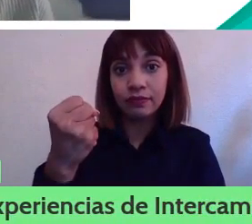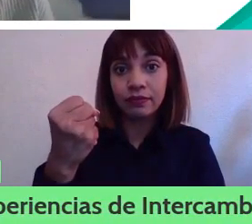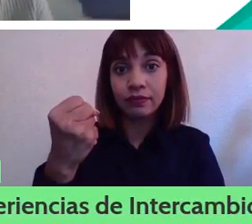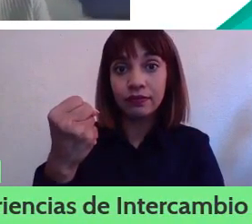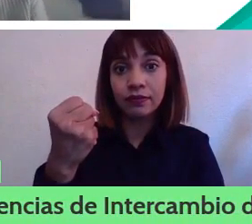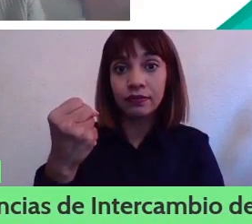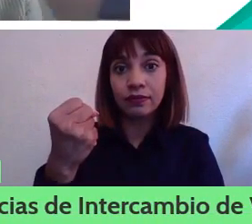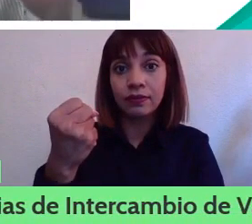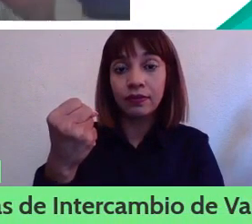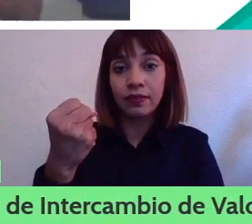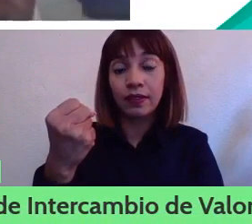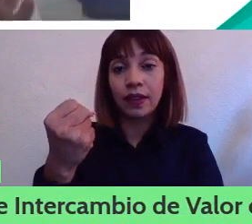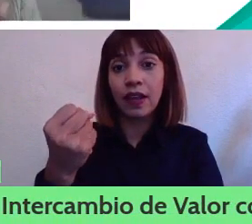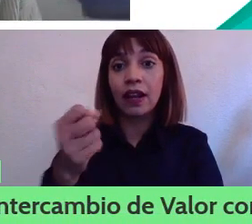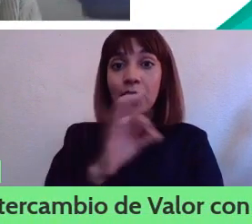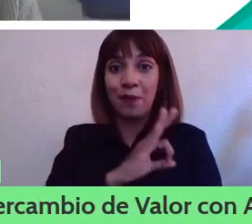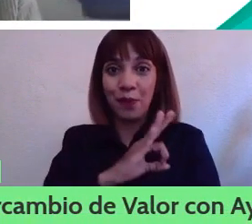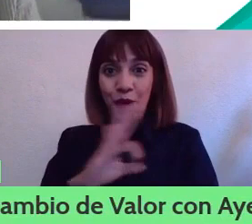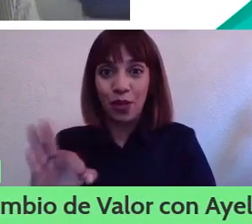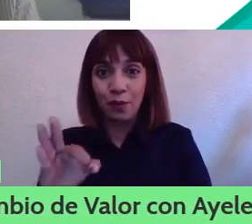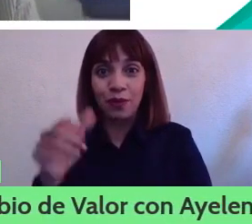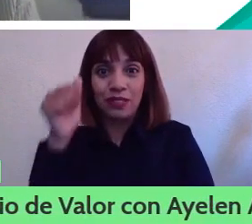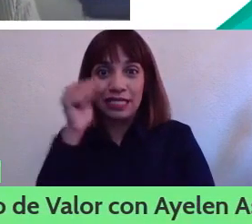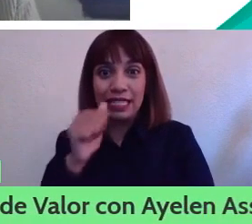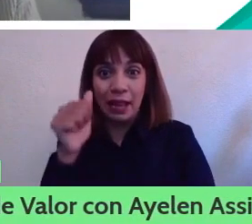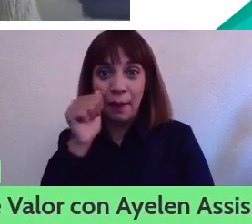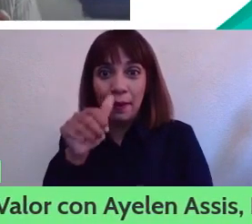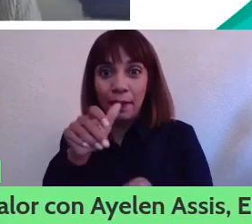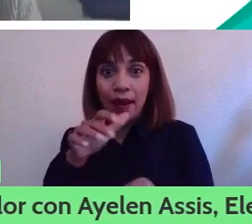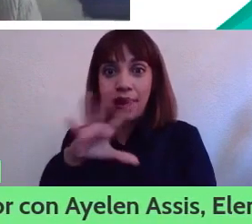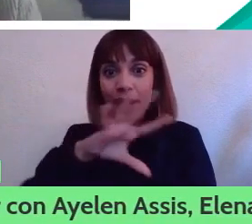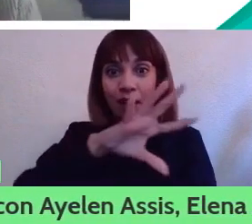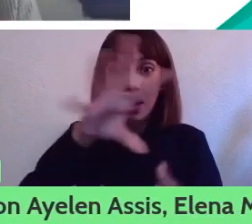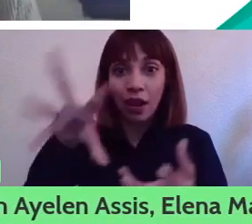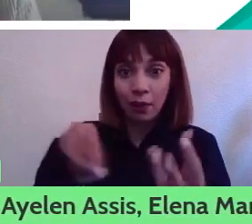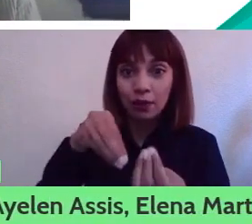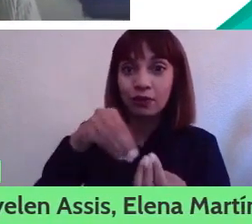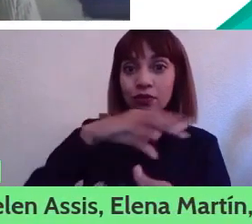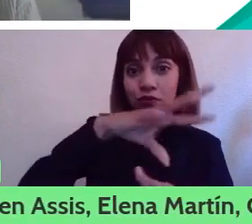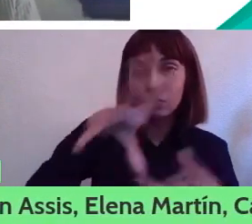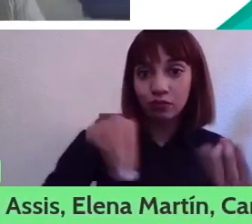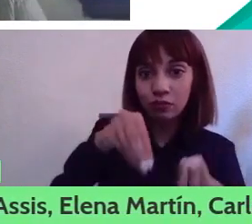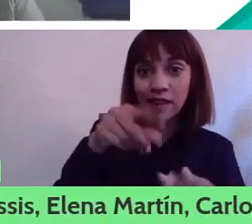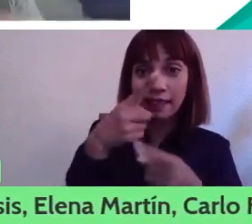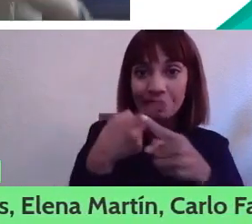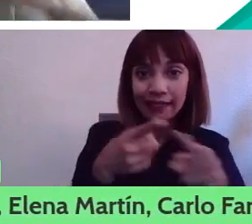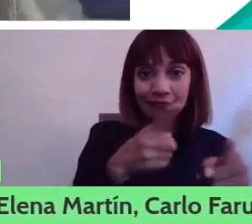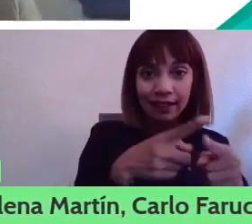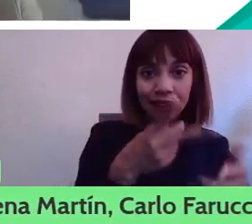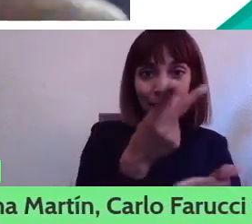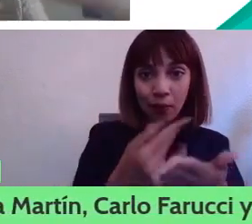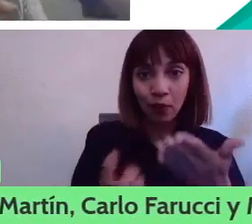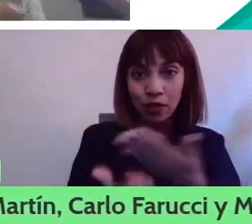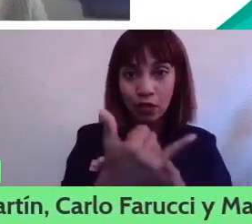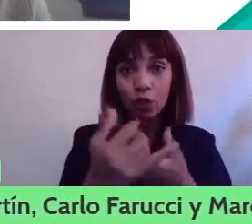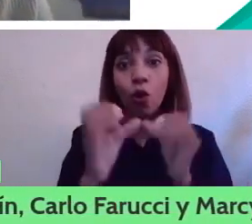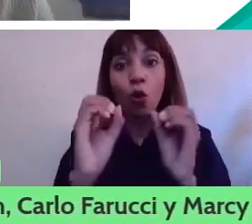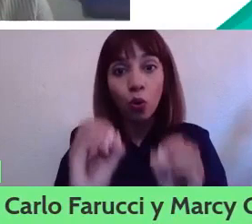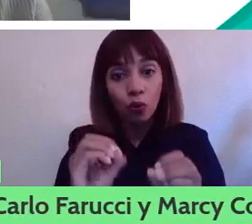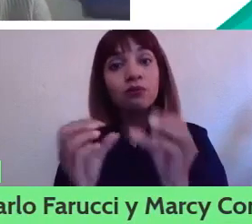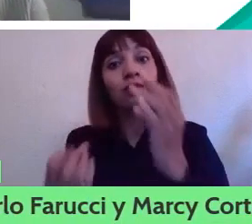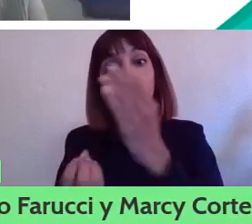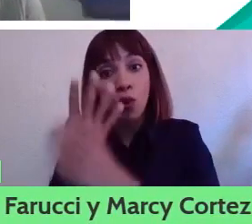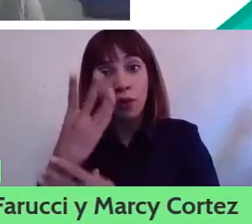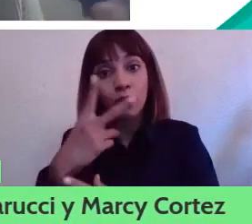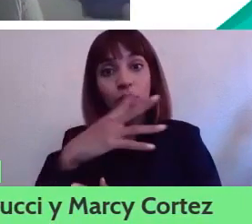que la vamos a utilizar siempre para reinvertir en los proyectos de la cooperativa o en nuevos proyectos que la